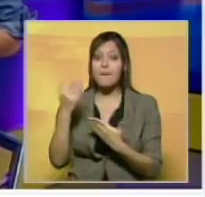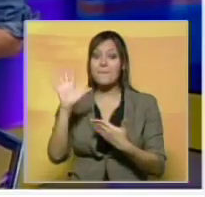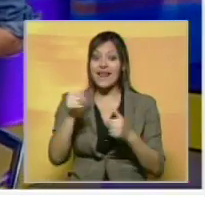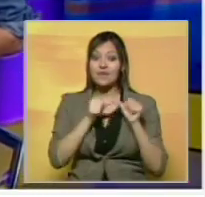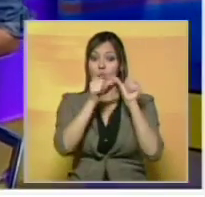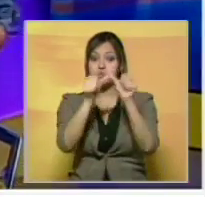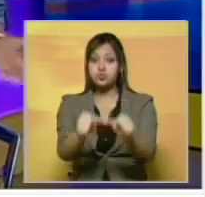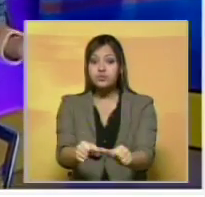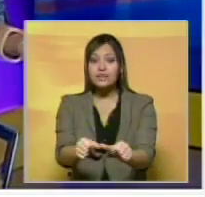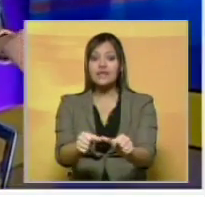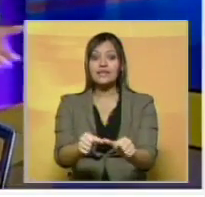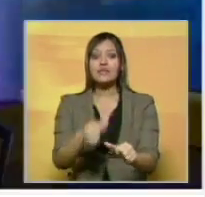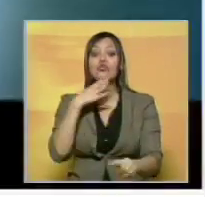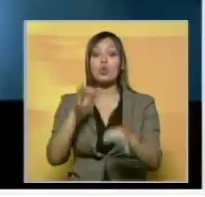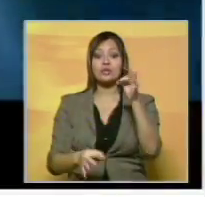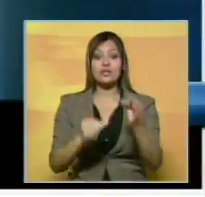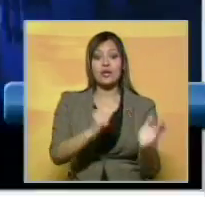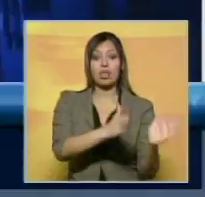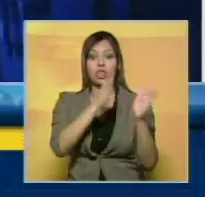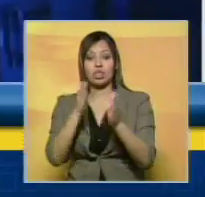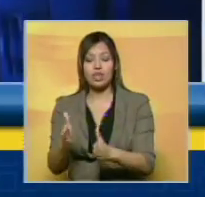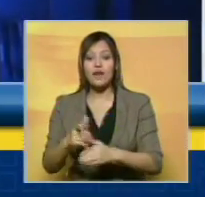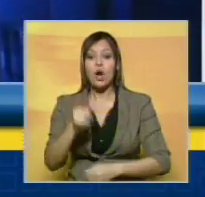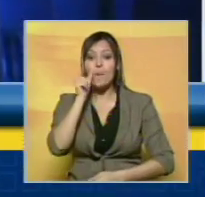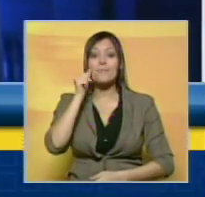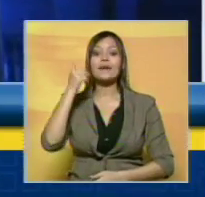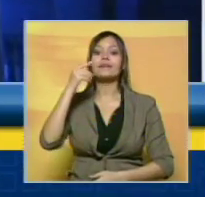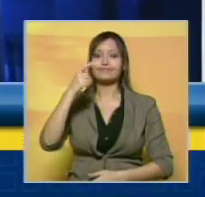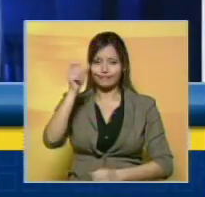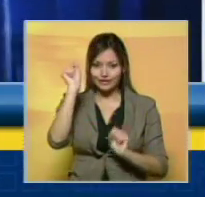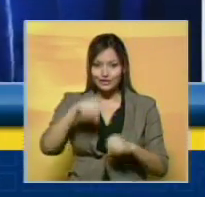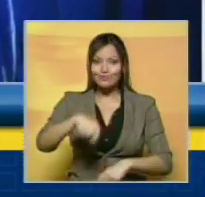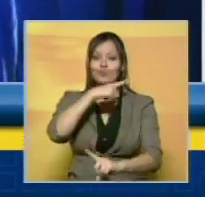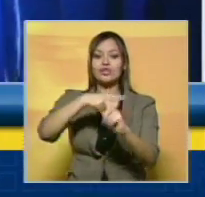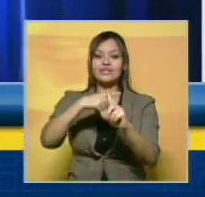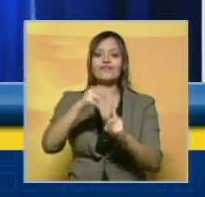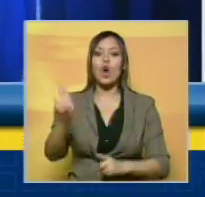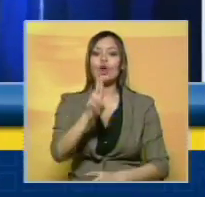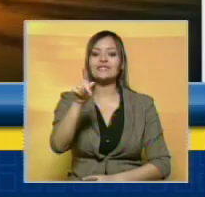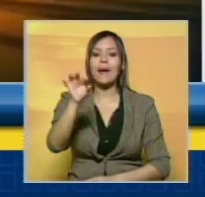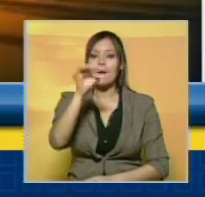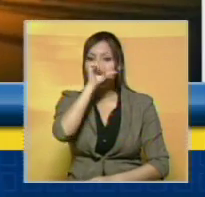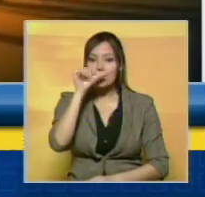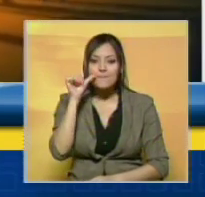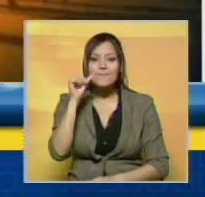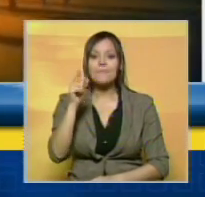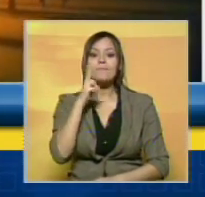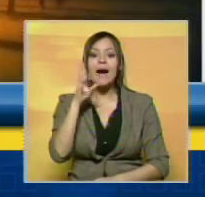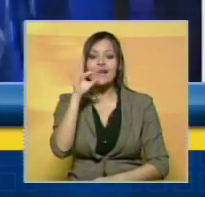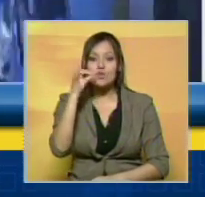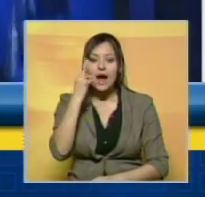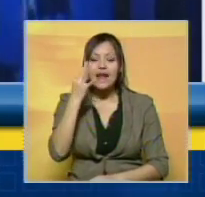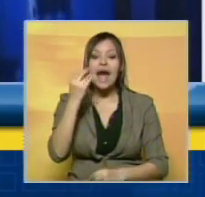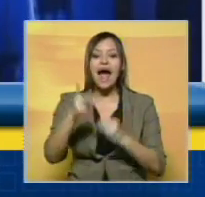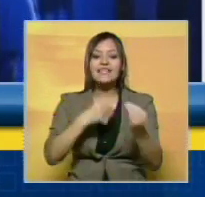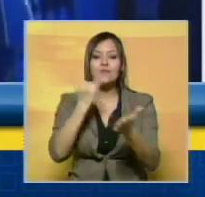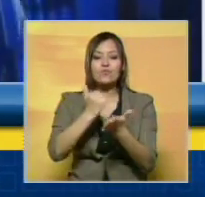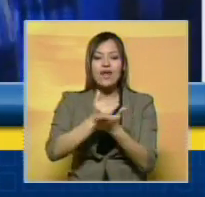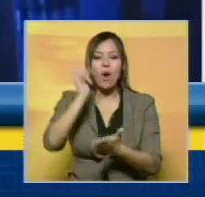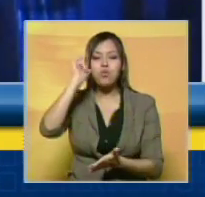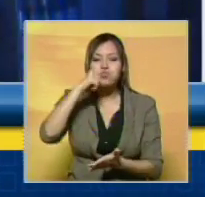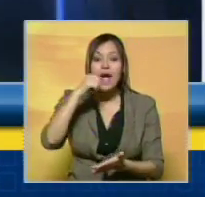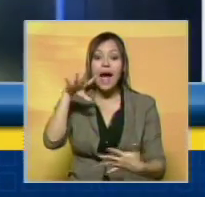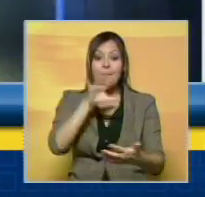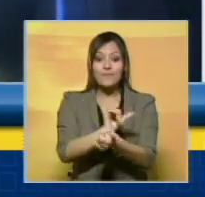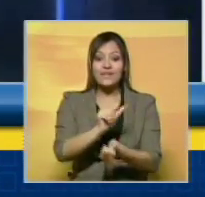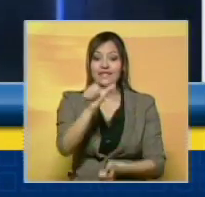prolongará su cita con la justicia. El canadiense dio positivo en consumo de marihuana y en un examen de orina que se le practicó tras su arresto la